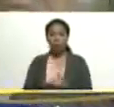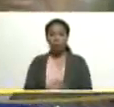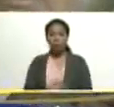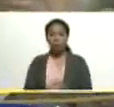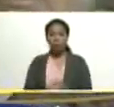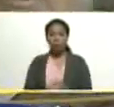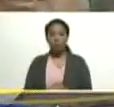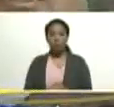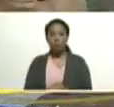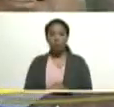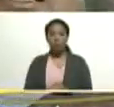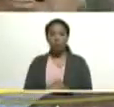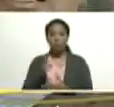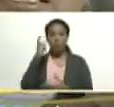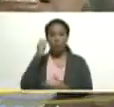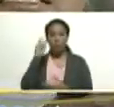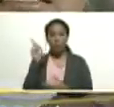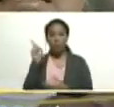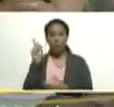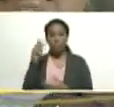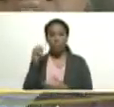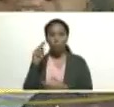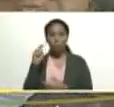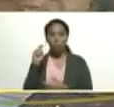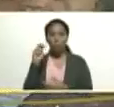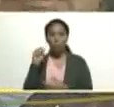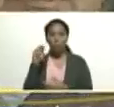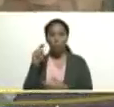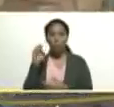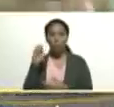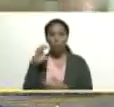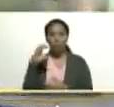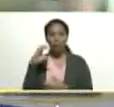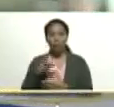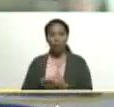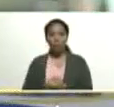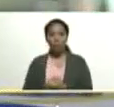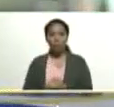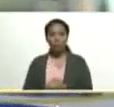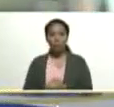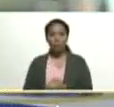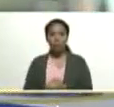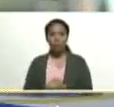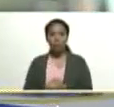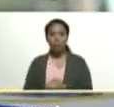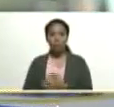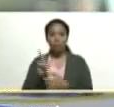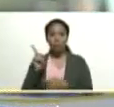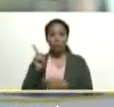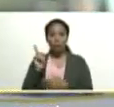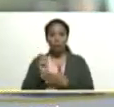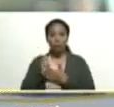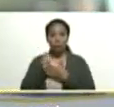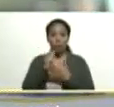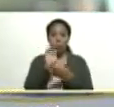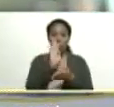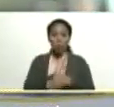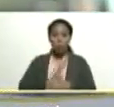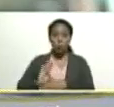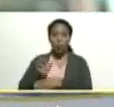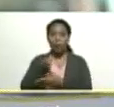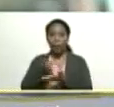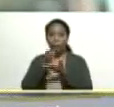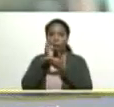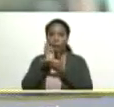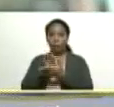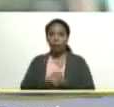100%. Ligia Báez de Montec, de Boconó. Ella cultiva el café